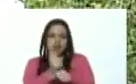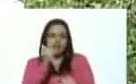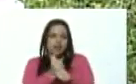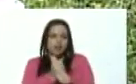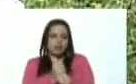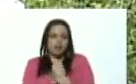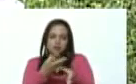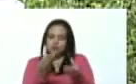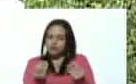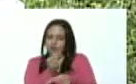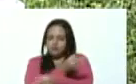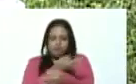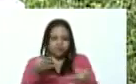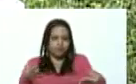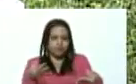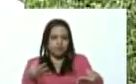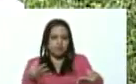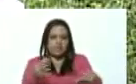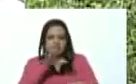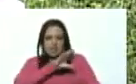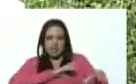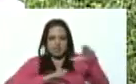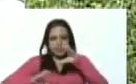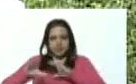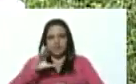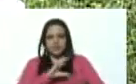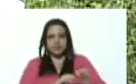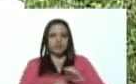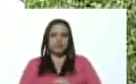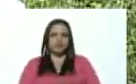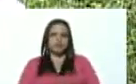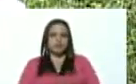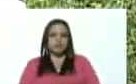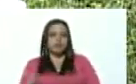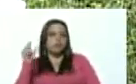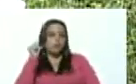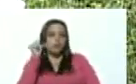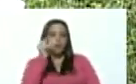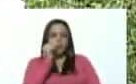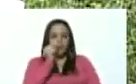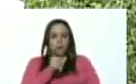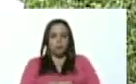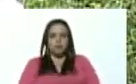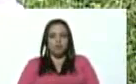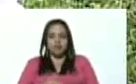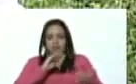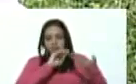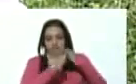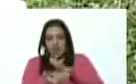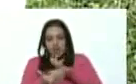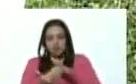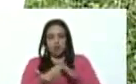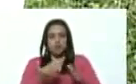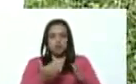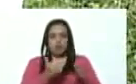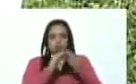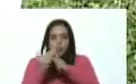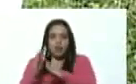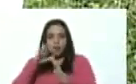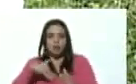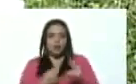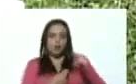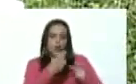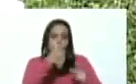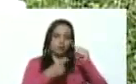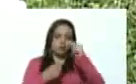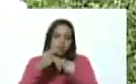de mucha calidad científica, donde el hombre y la mujer del barrio, el sector popular, puede construir,